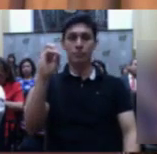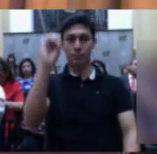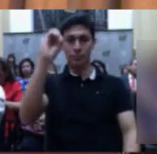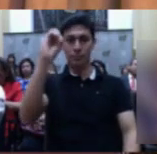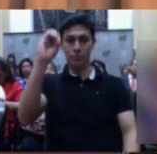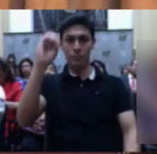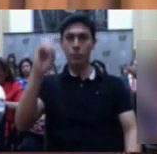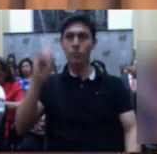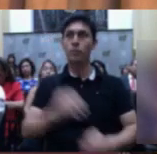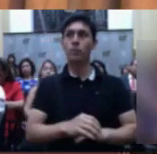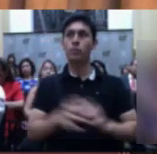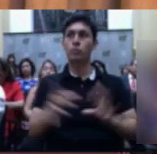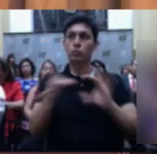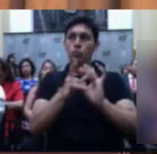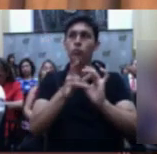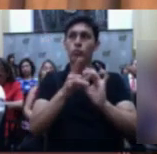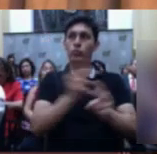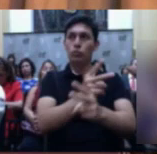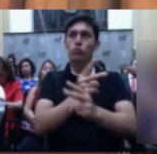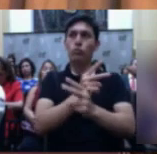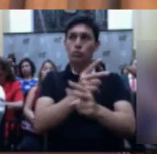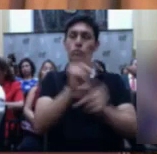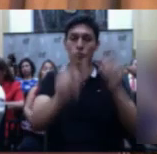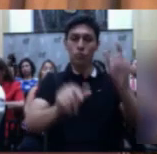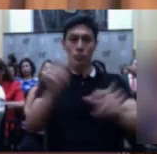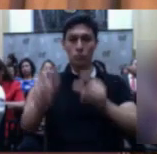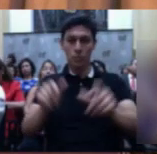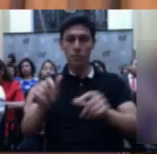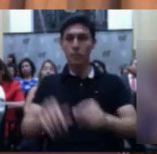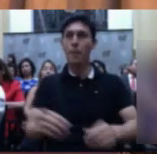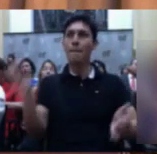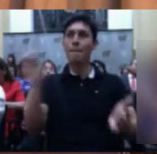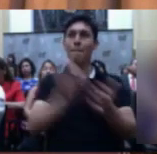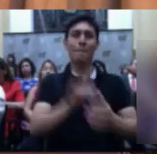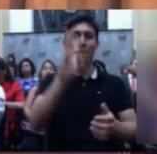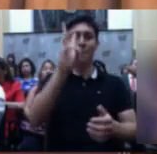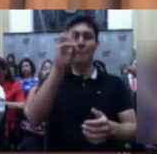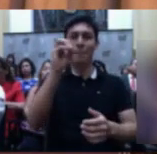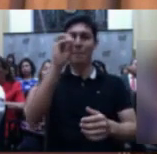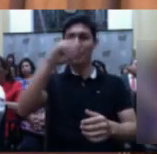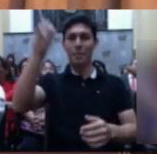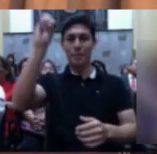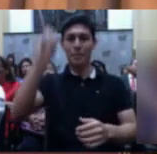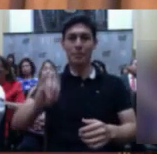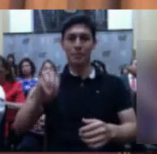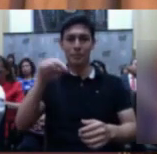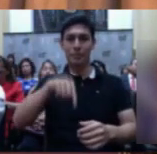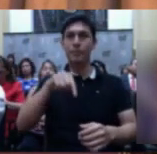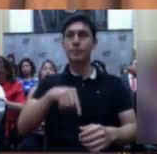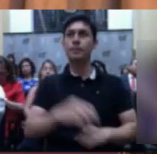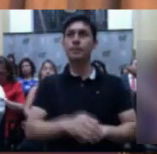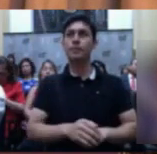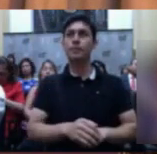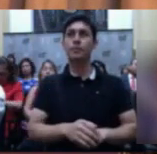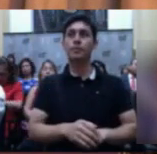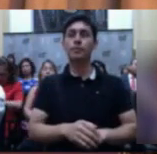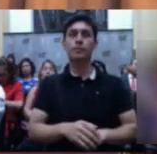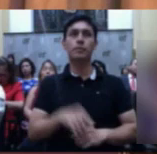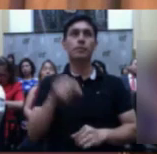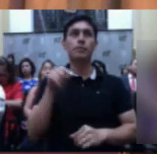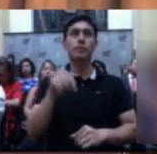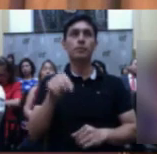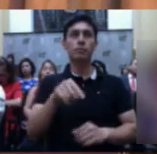ciudadana, que nos ha permitido reducir en más del 60% el índice delictivo en el distrito. Este modelo, que